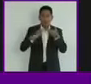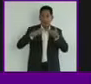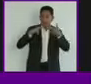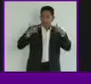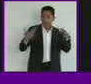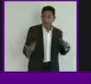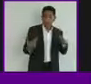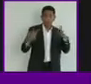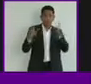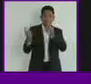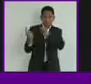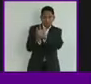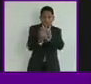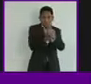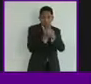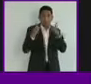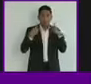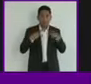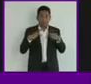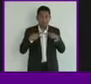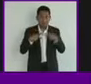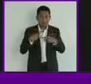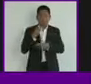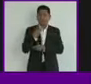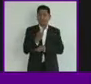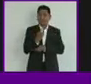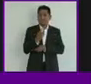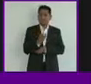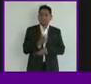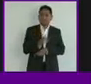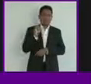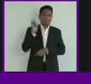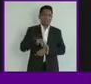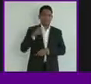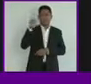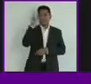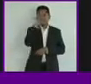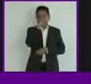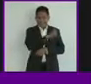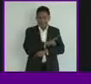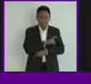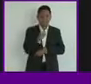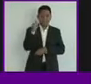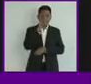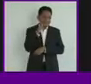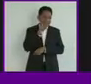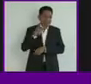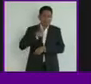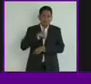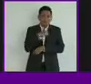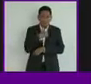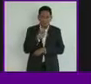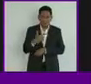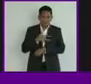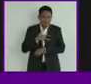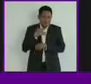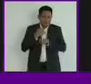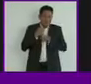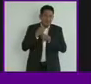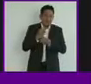las relaciones personales, porque somos emociones y nos ganan las emociones. Pero bajo ese supuesto, y atendiendo a lo que estamos hablando de la